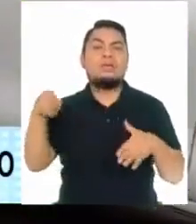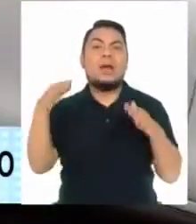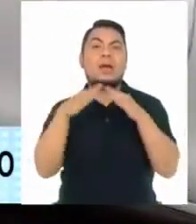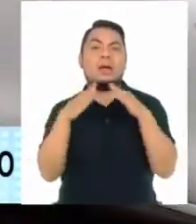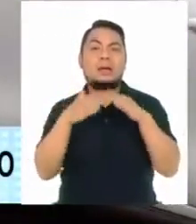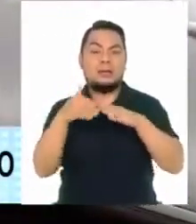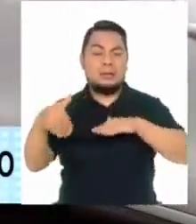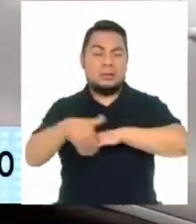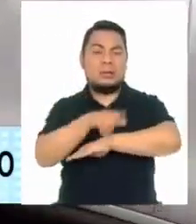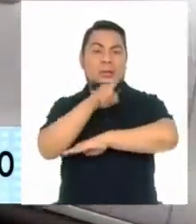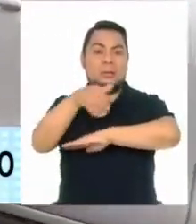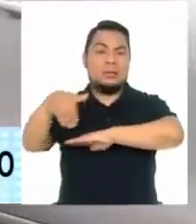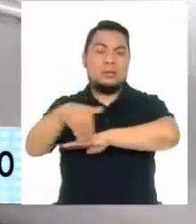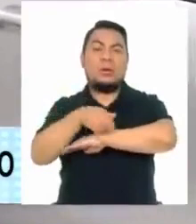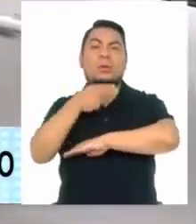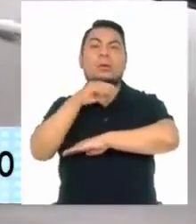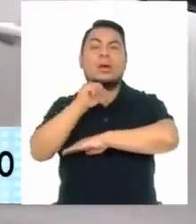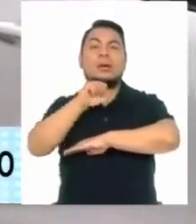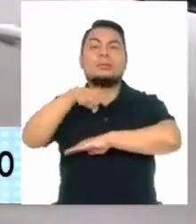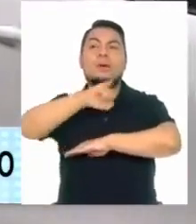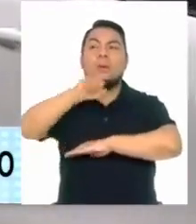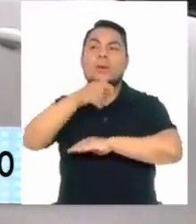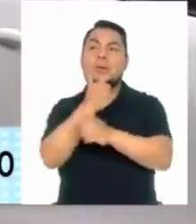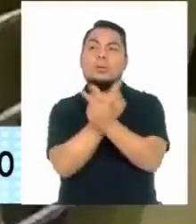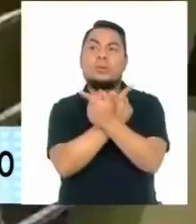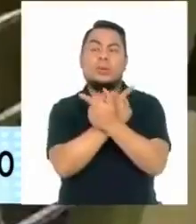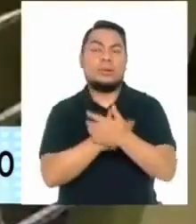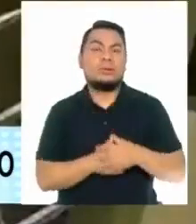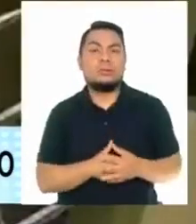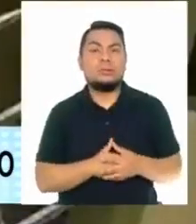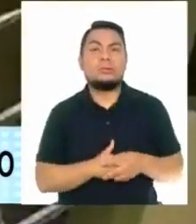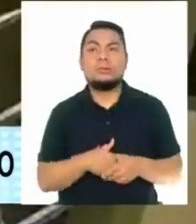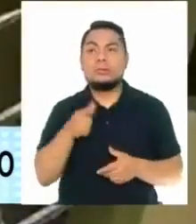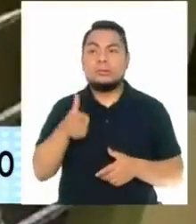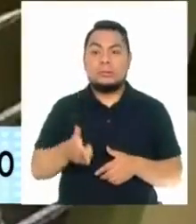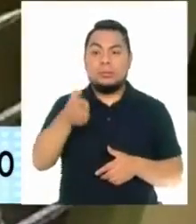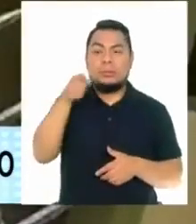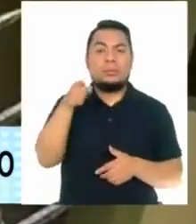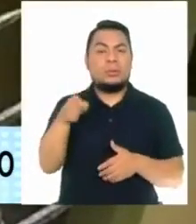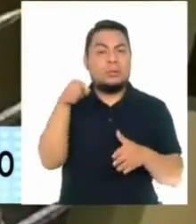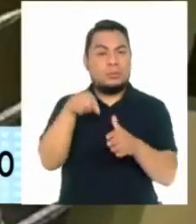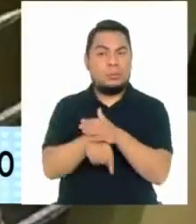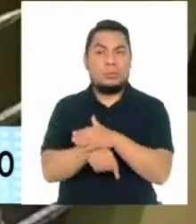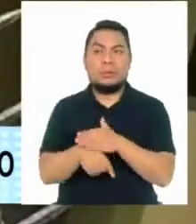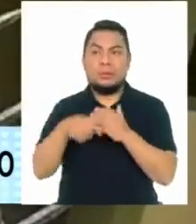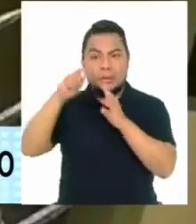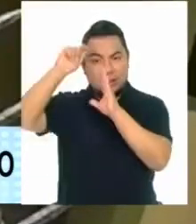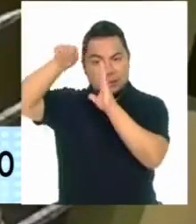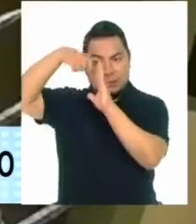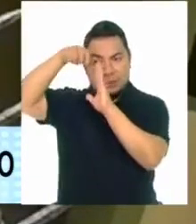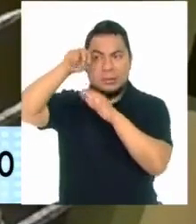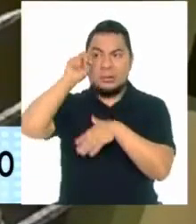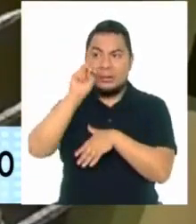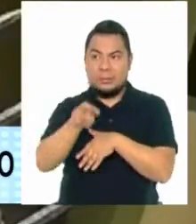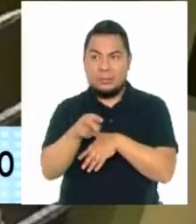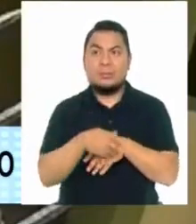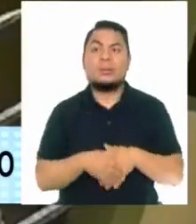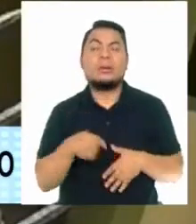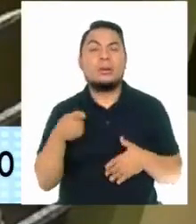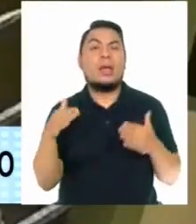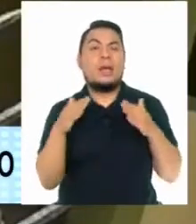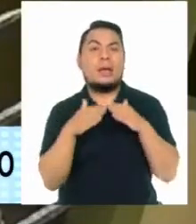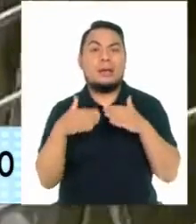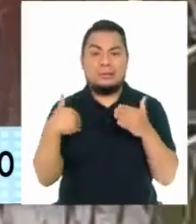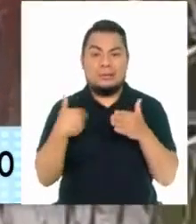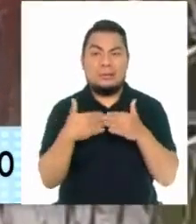casa en la cuadra 1 del jirón húngara en san juan de lurigancho el asesinato quedó registrado en las cámaras de seguridad de las